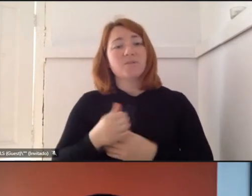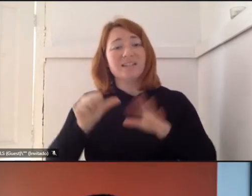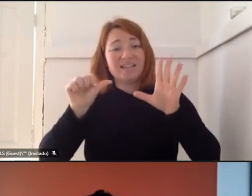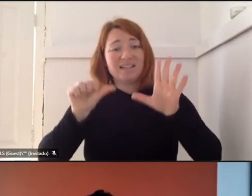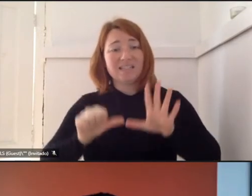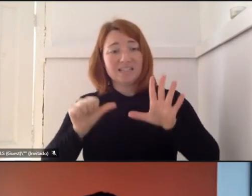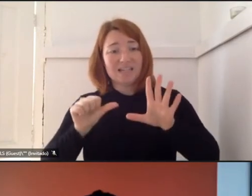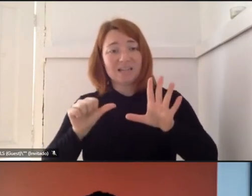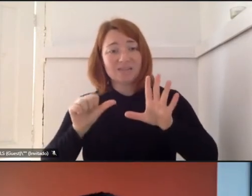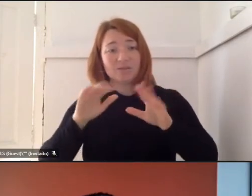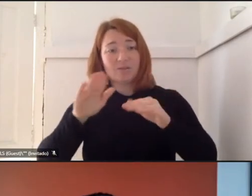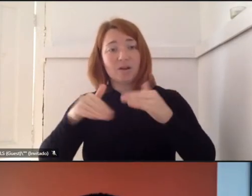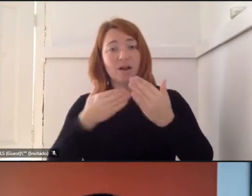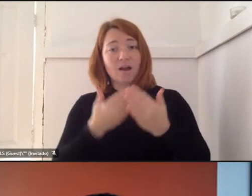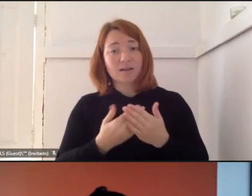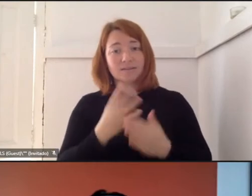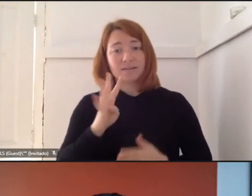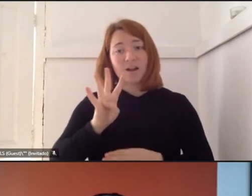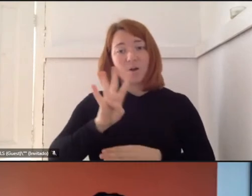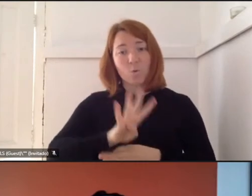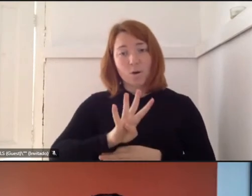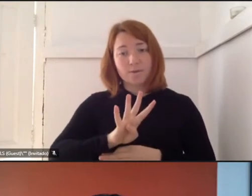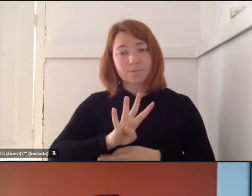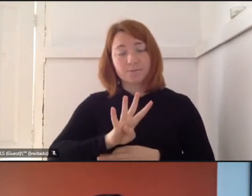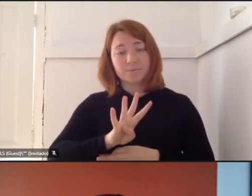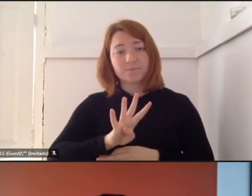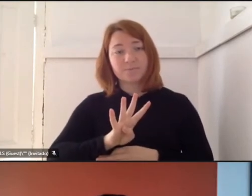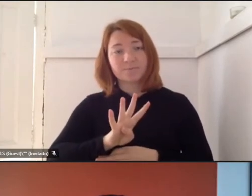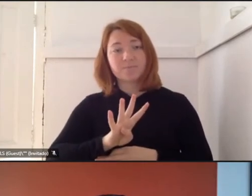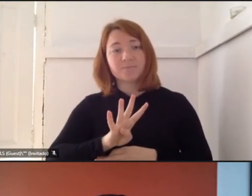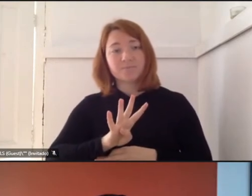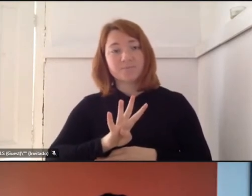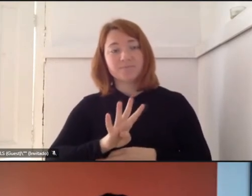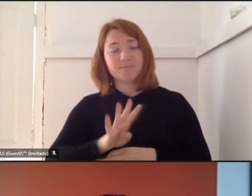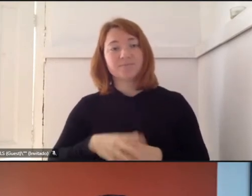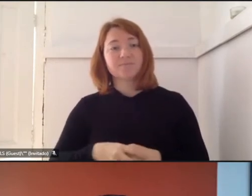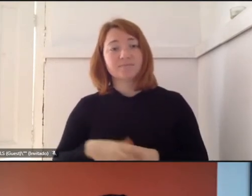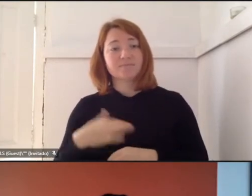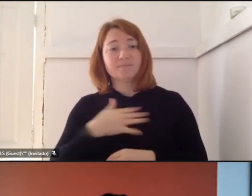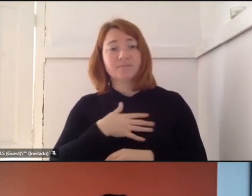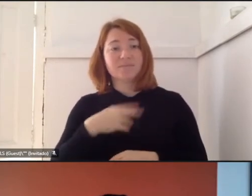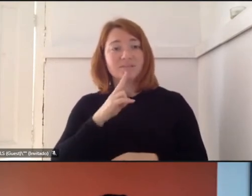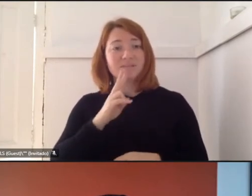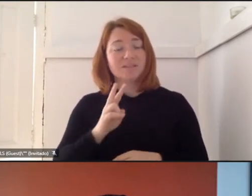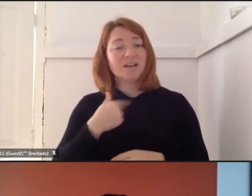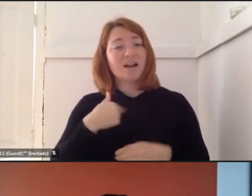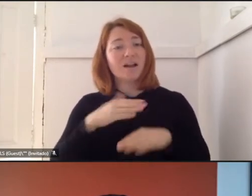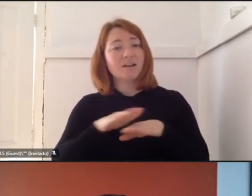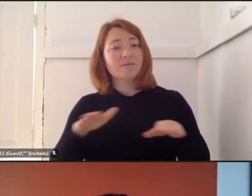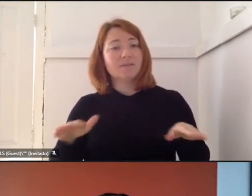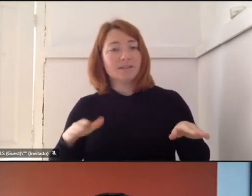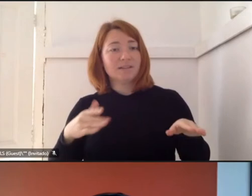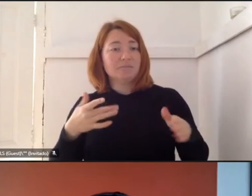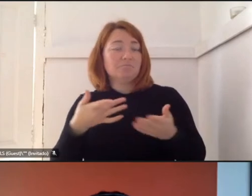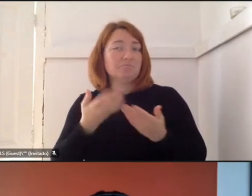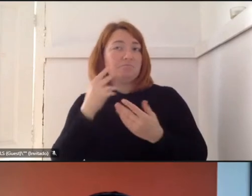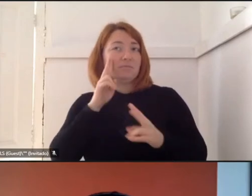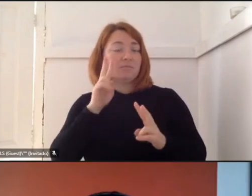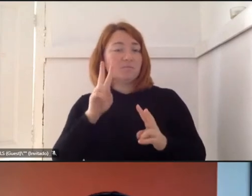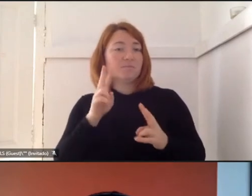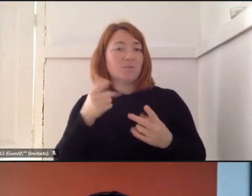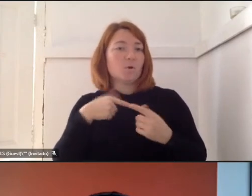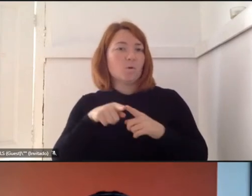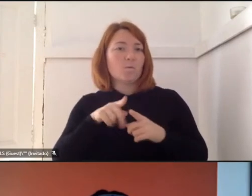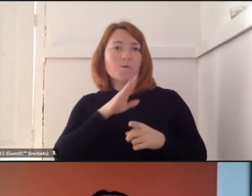ido bajando hasta cuarto de primaria. Y quiero decir que en infantil, por lo que yo conozco, como